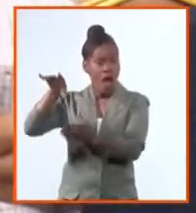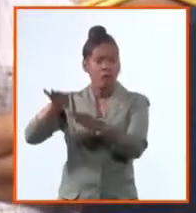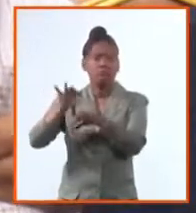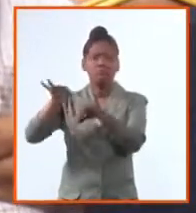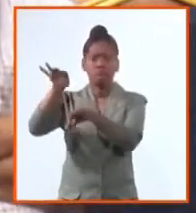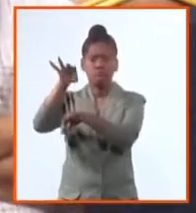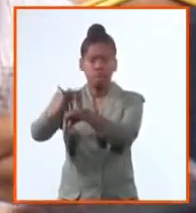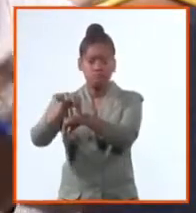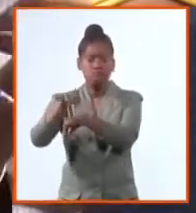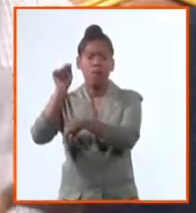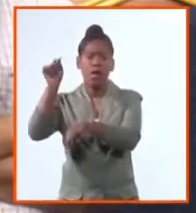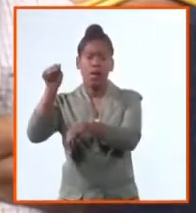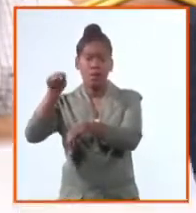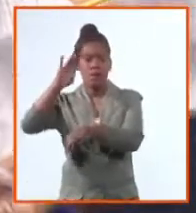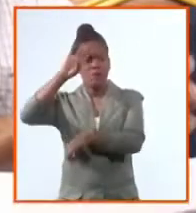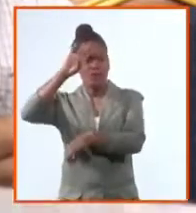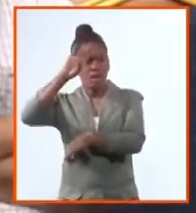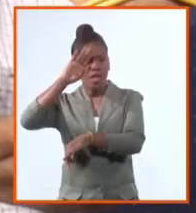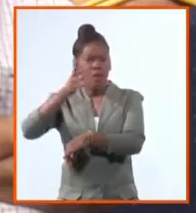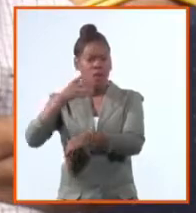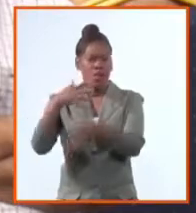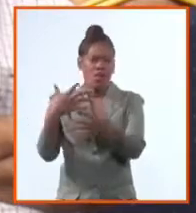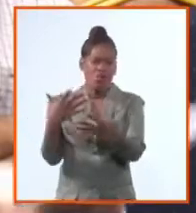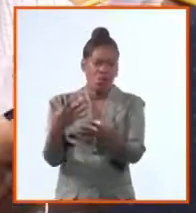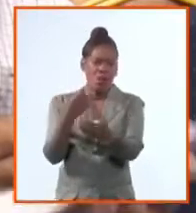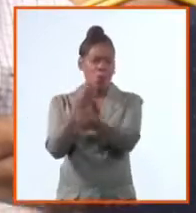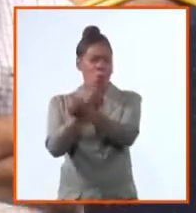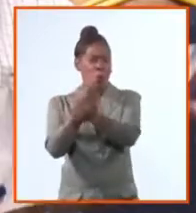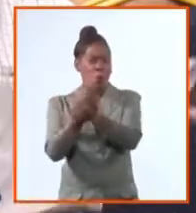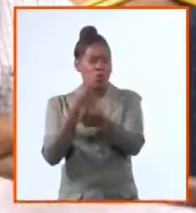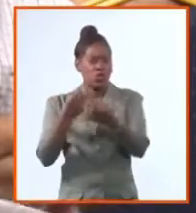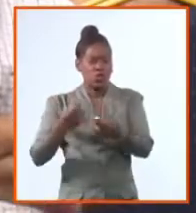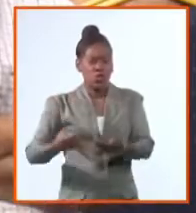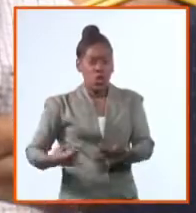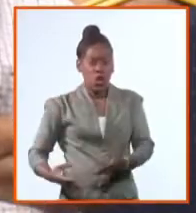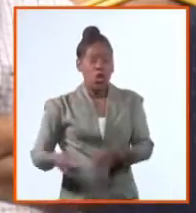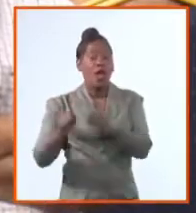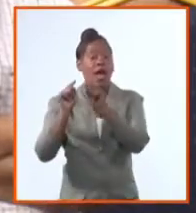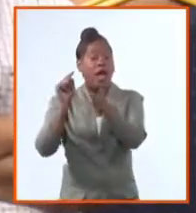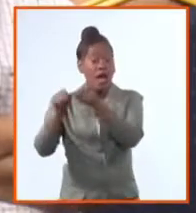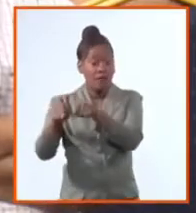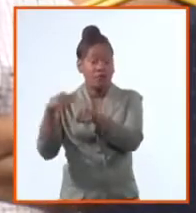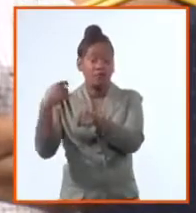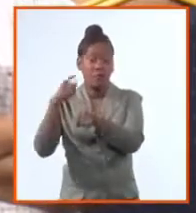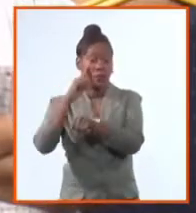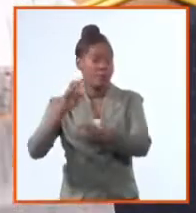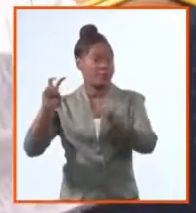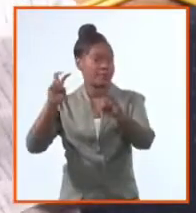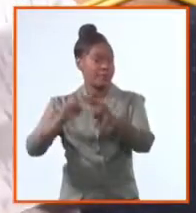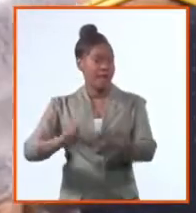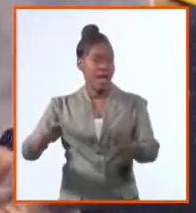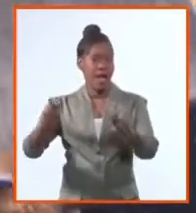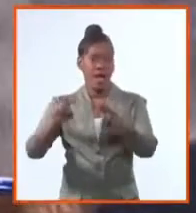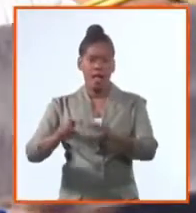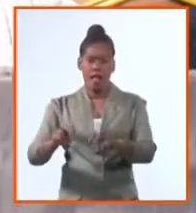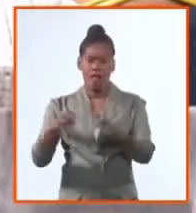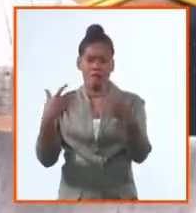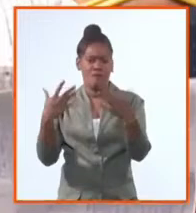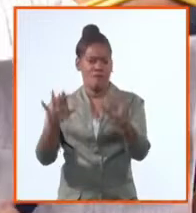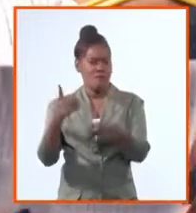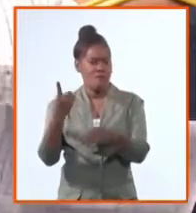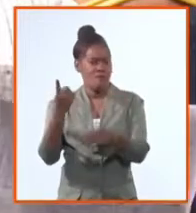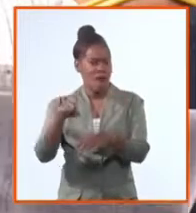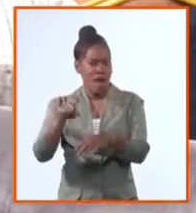arbovirus. Pero estamos hablando de la pandemia que existe, que es la resistencia a los antimicrobianos,